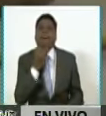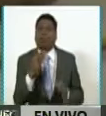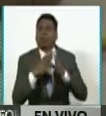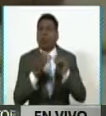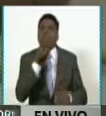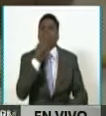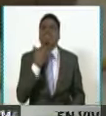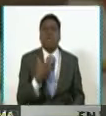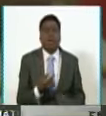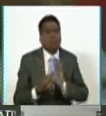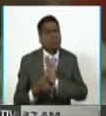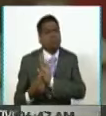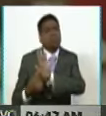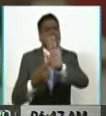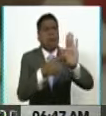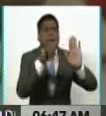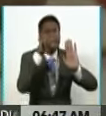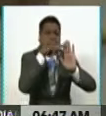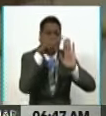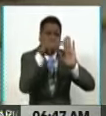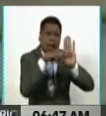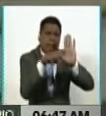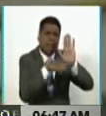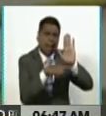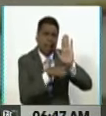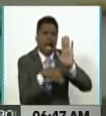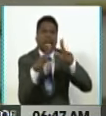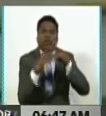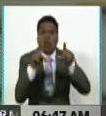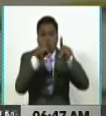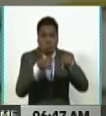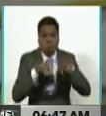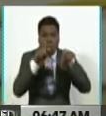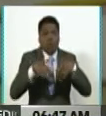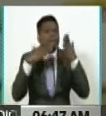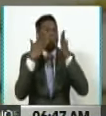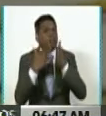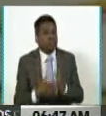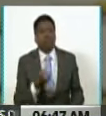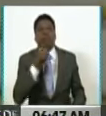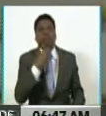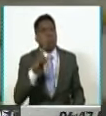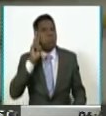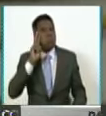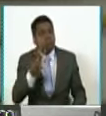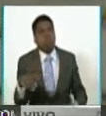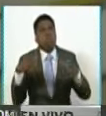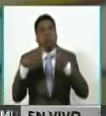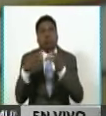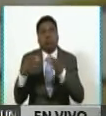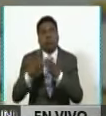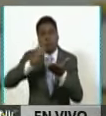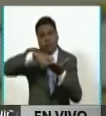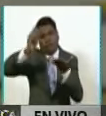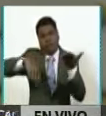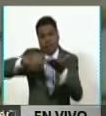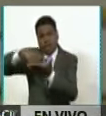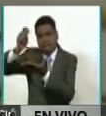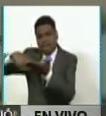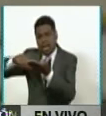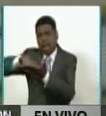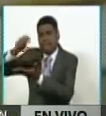han reivindicado en todo el sector campesino. Vemos a la Fuerza Armada Nacional Bolivariana firmando entonces el